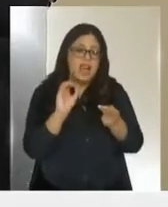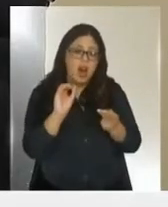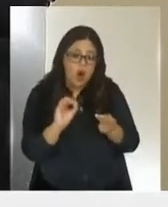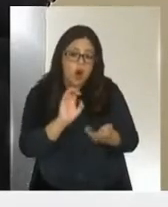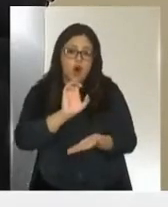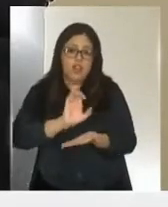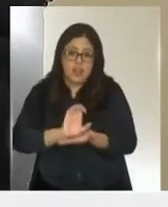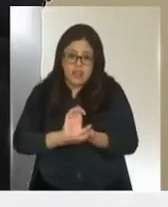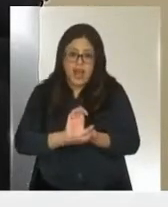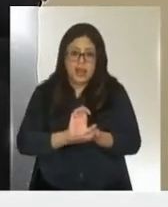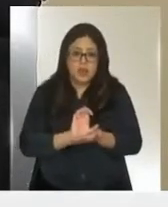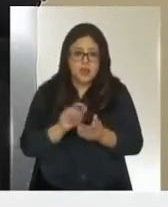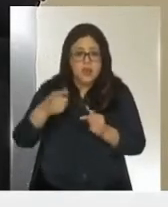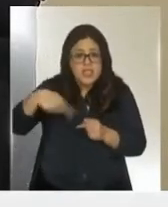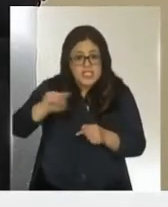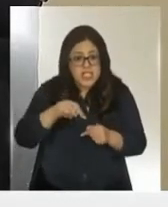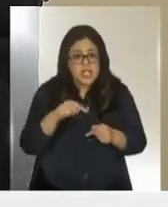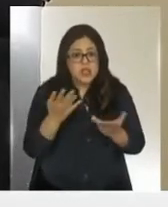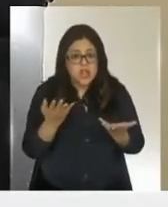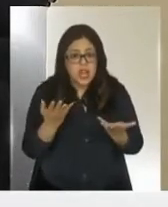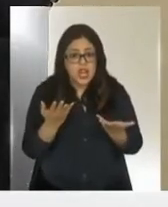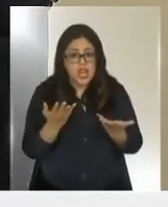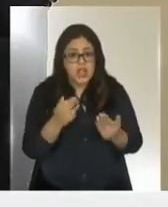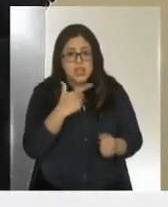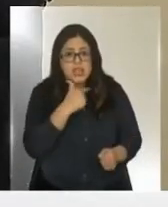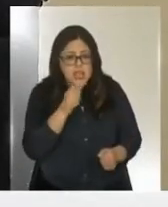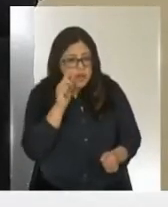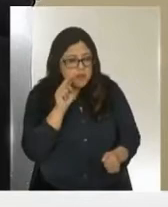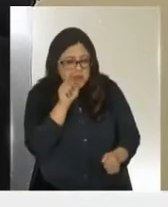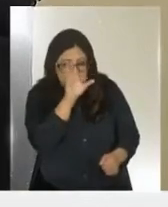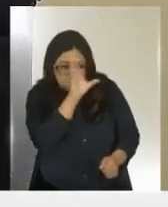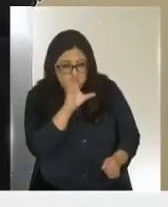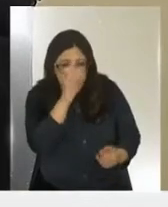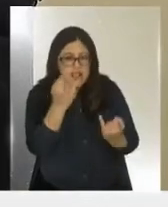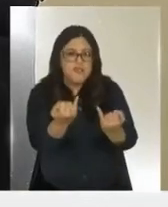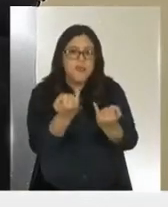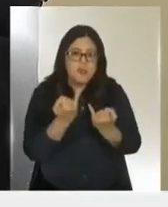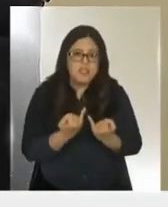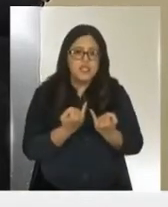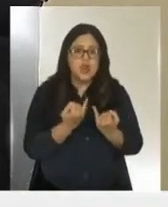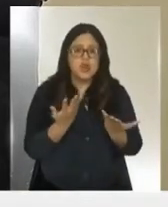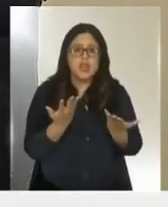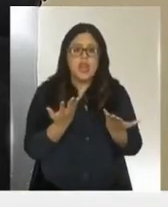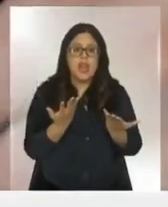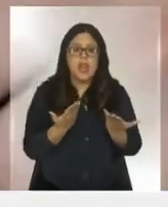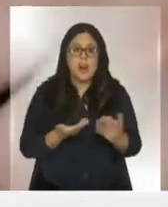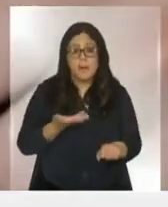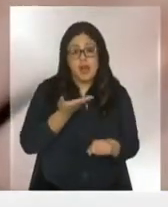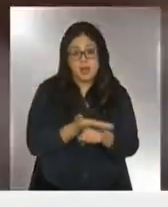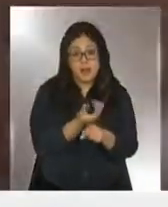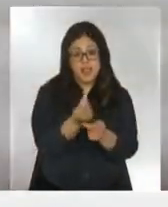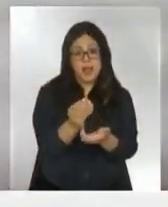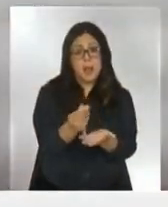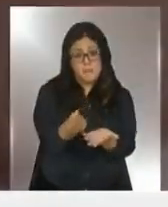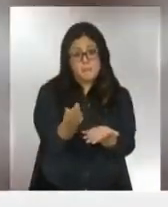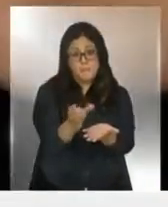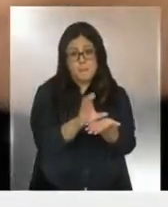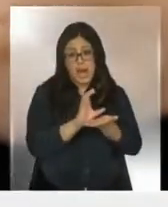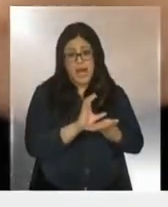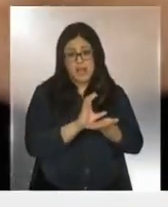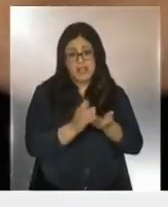gubernamental buscando obtener información para poder realizar alguna extorsión, obtener un pago.